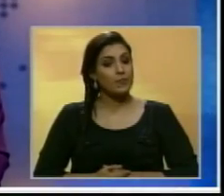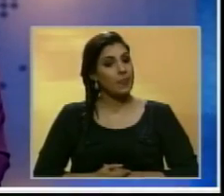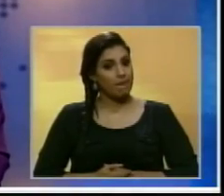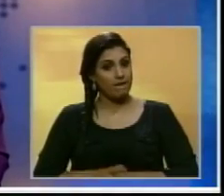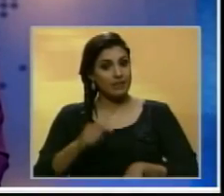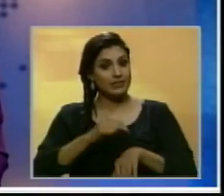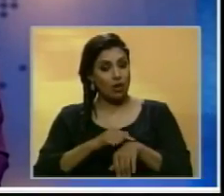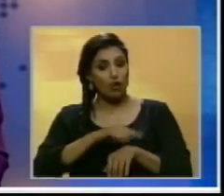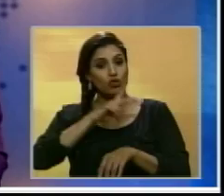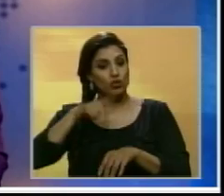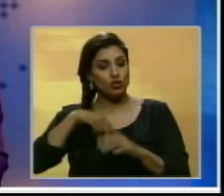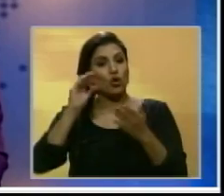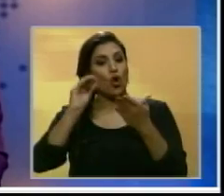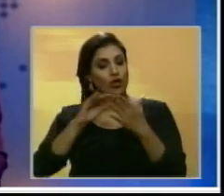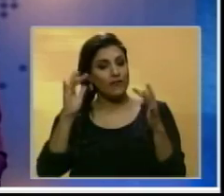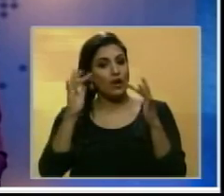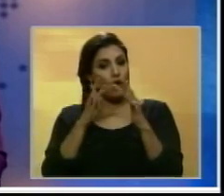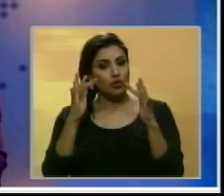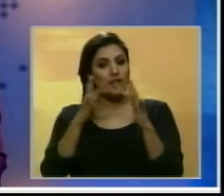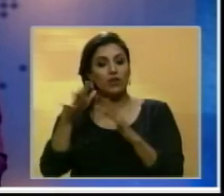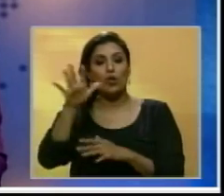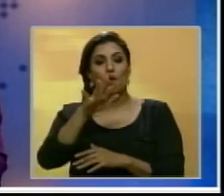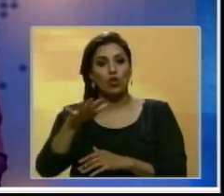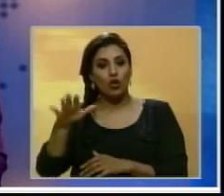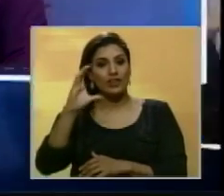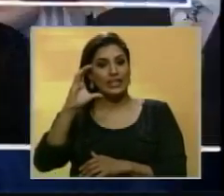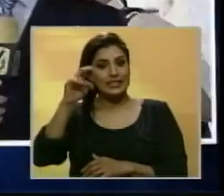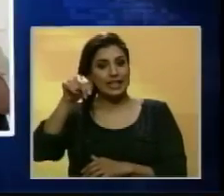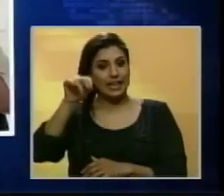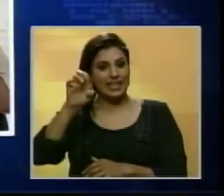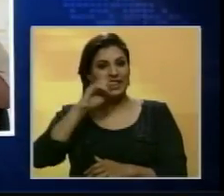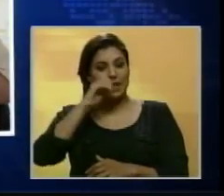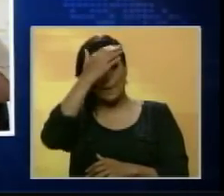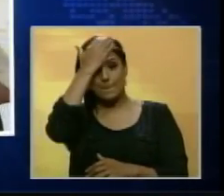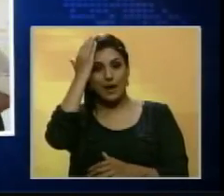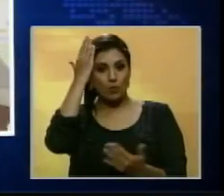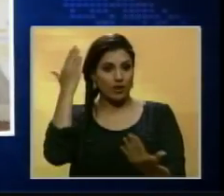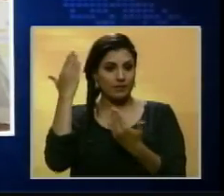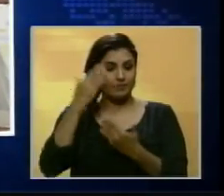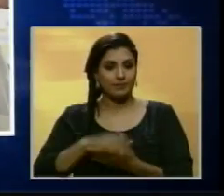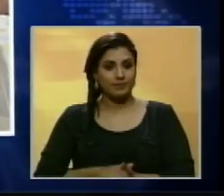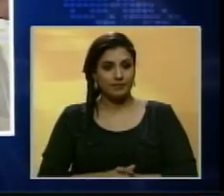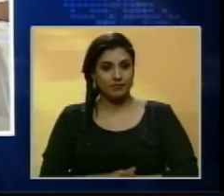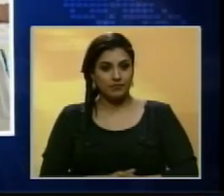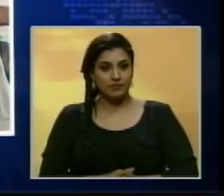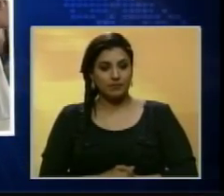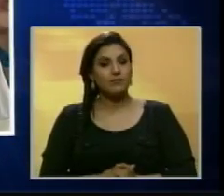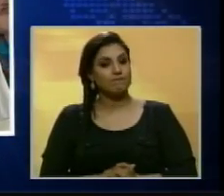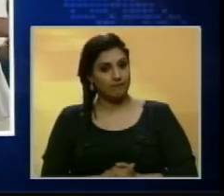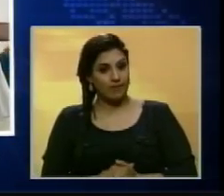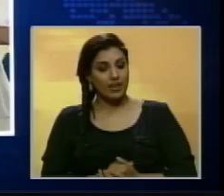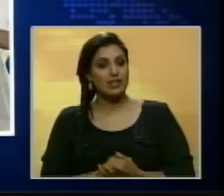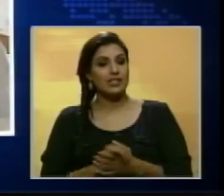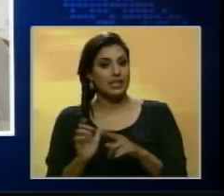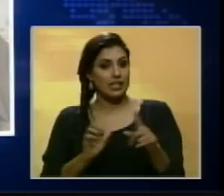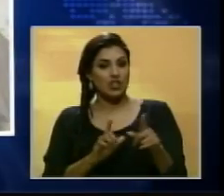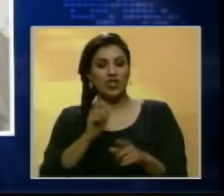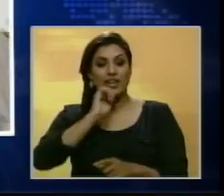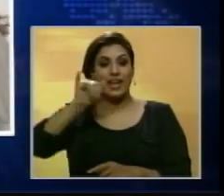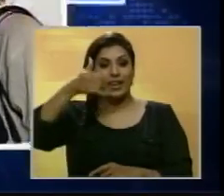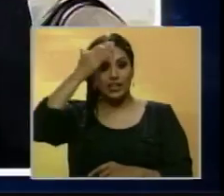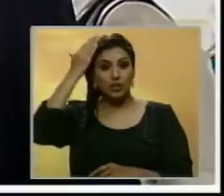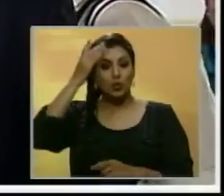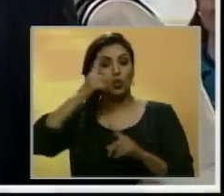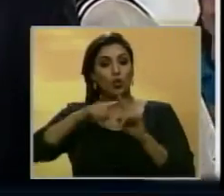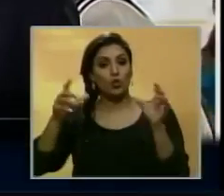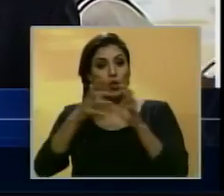A esta hora vamos nuevamente a la sede del Consejo Nacional Electoral con Manuel Covela. Adelante, Manuel. Así es, Lirio, ya Chudo Torrealba y